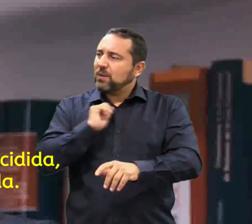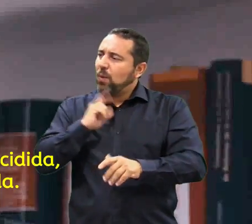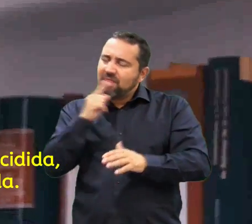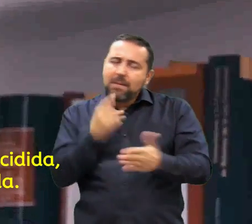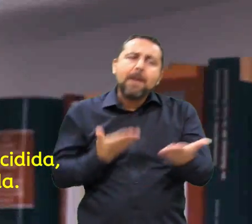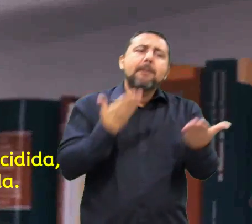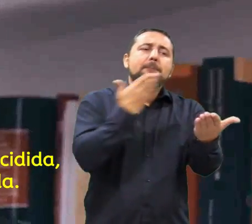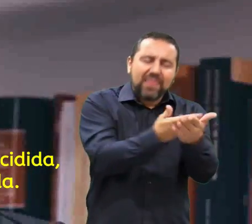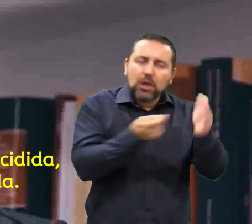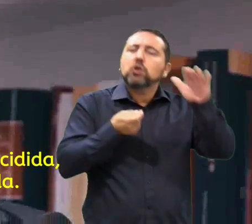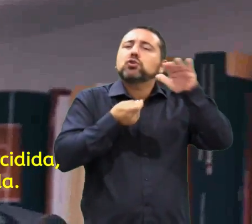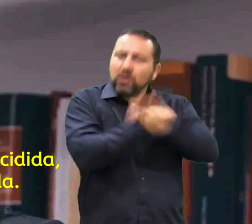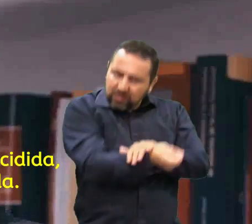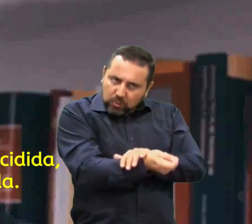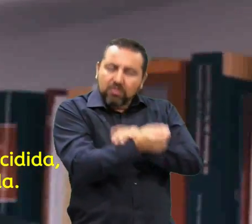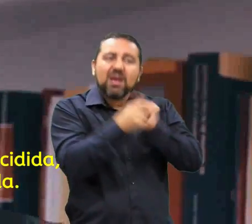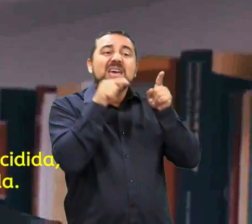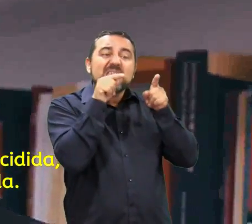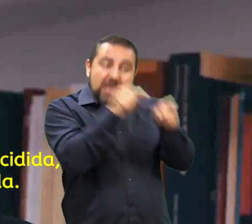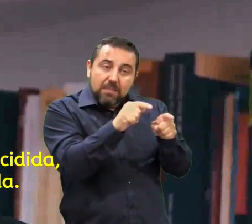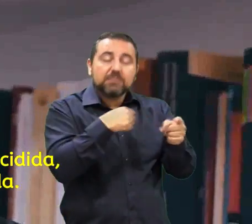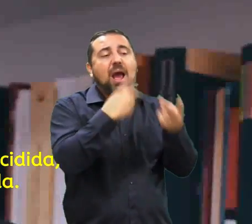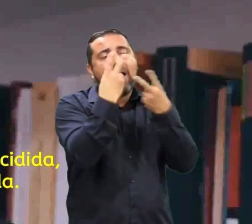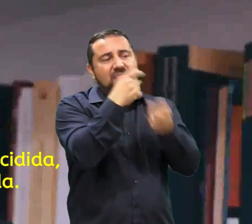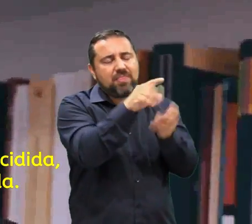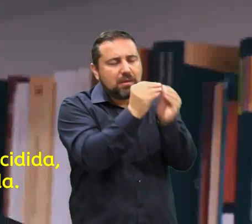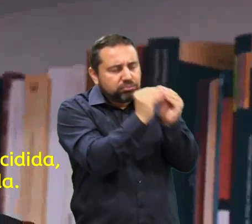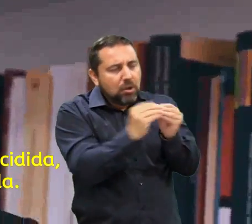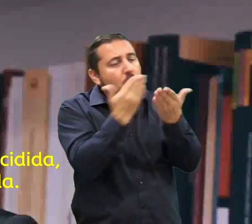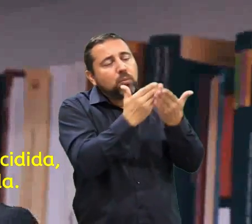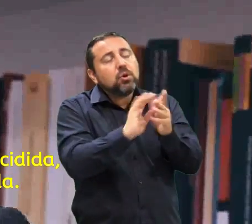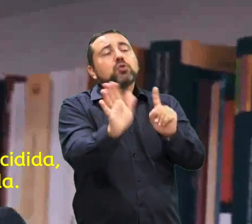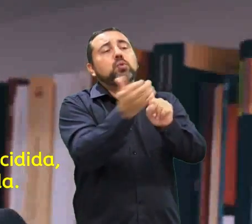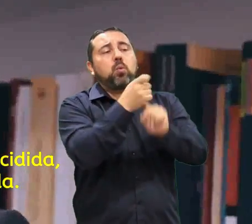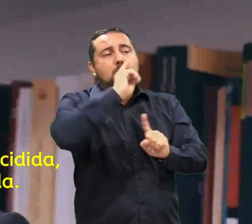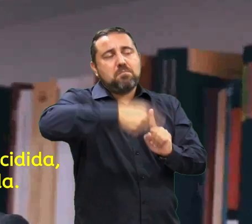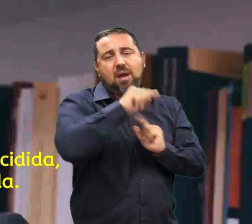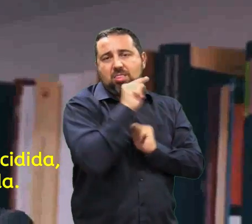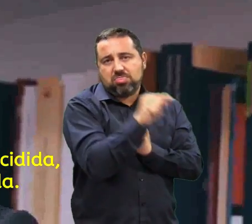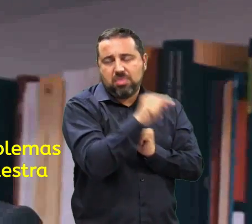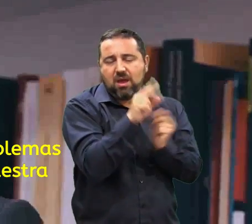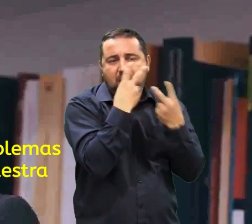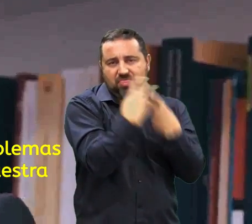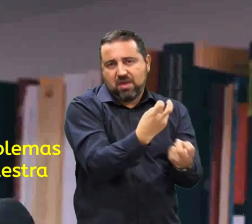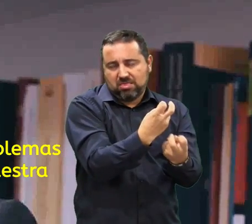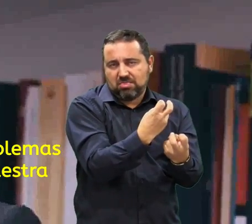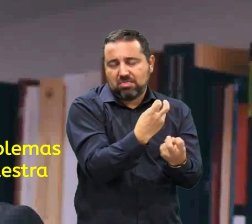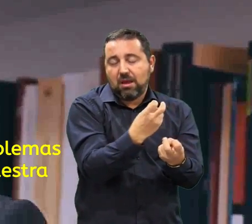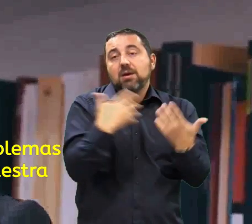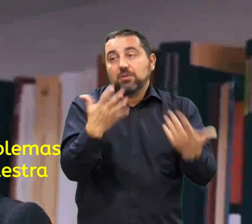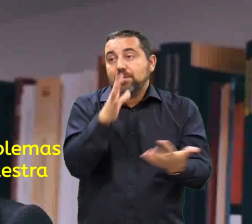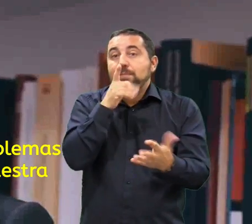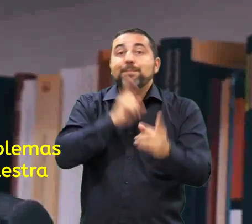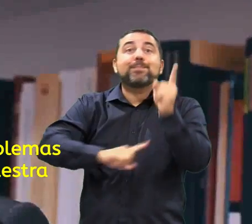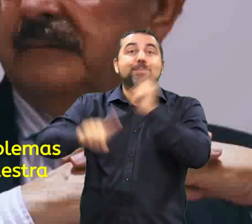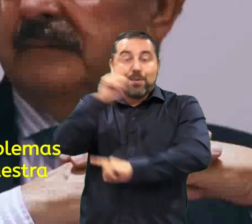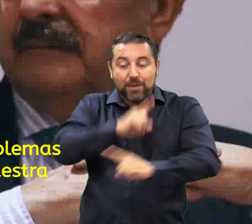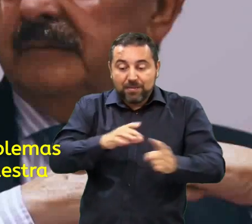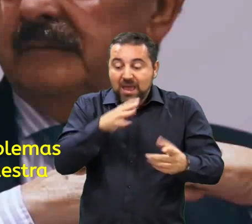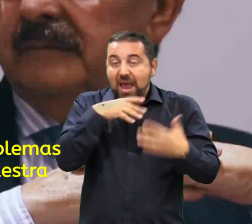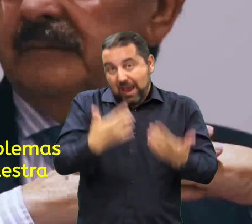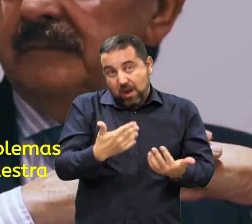esa solicitud es decidida, resuelta discrecionalmente por Hacienda. Como consecuencia de la